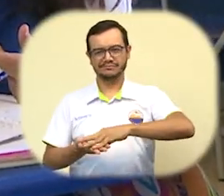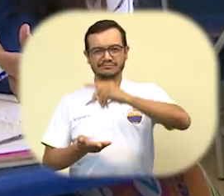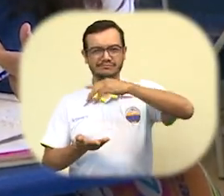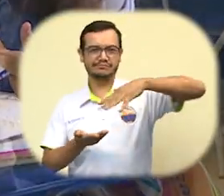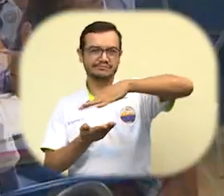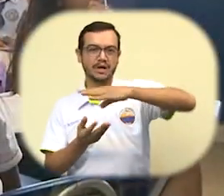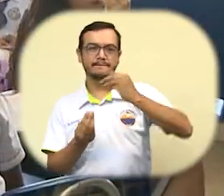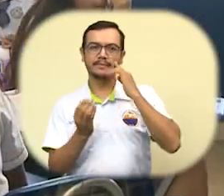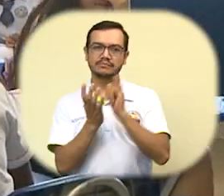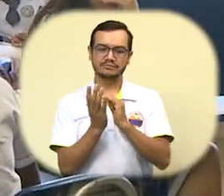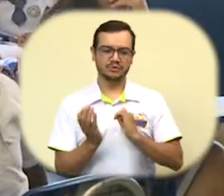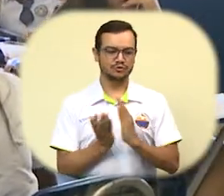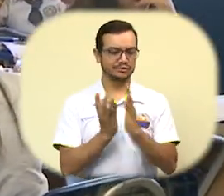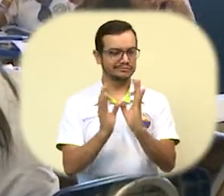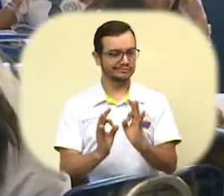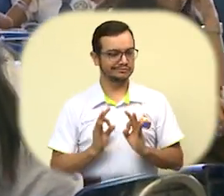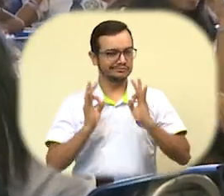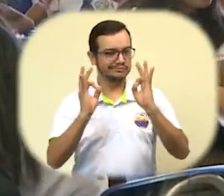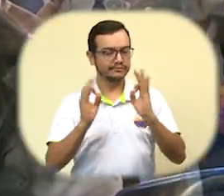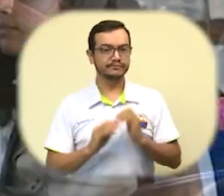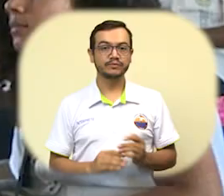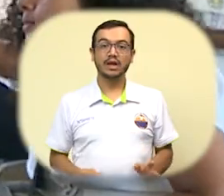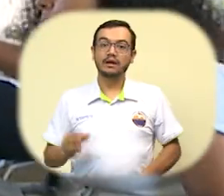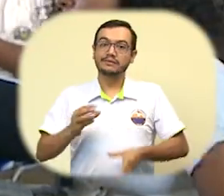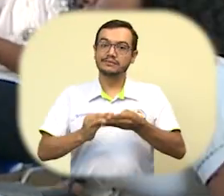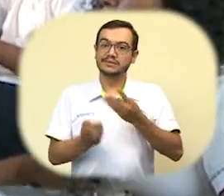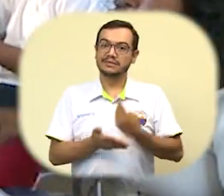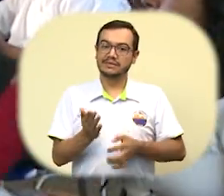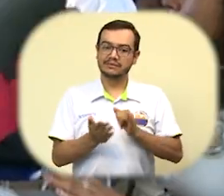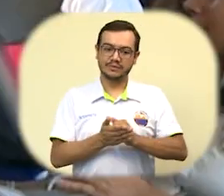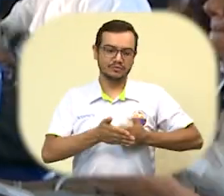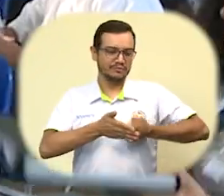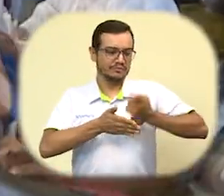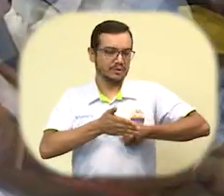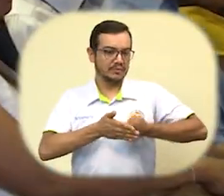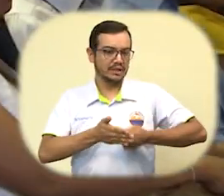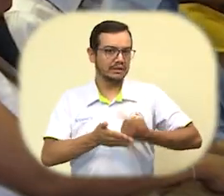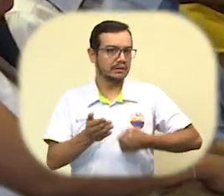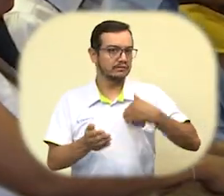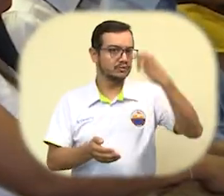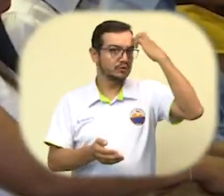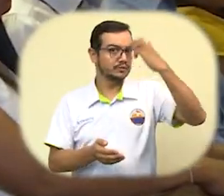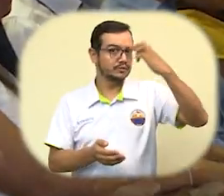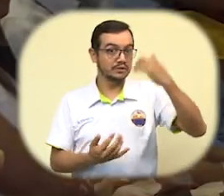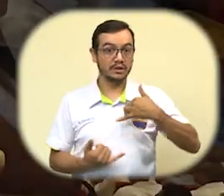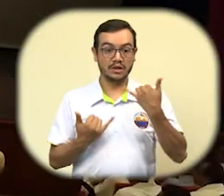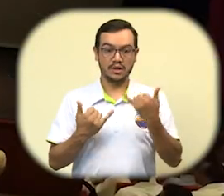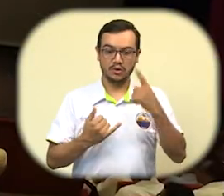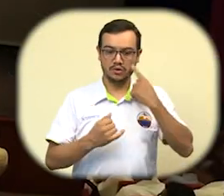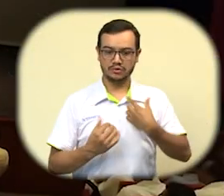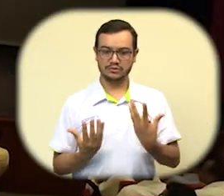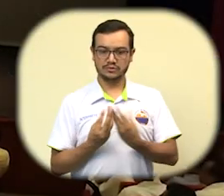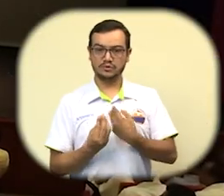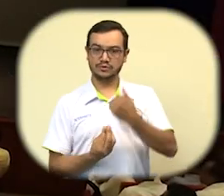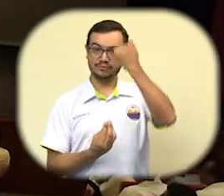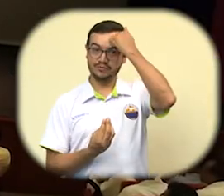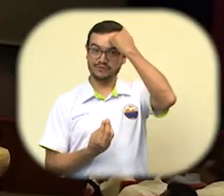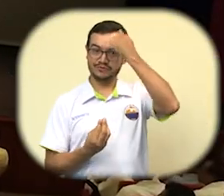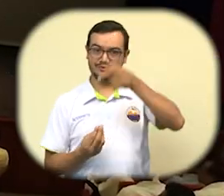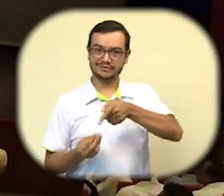los niveles precedentes de educación básica y media, además de la formación y perfeccionamiento profesional de aquellos que ejercen la